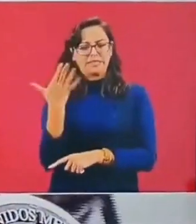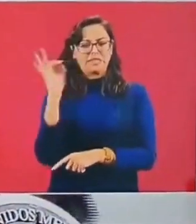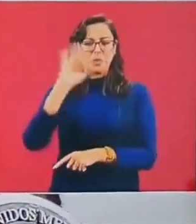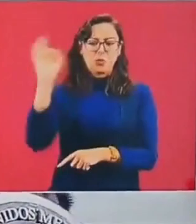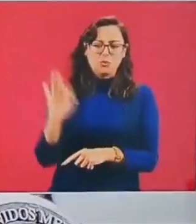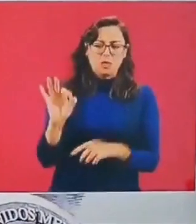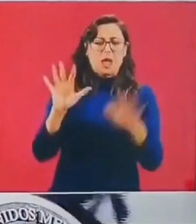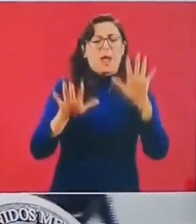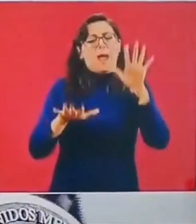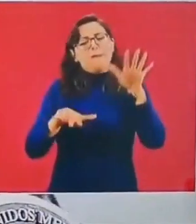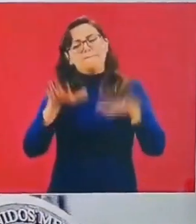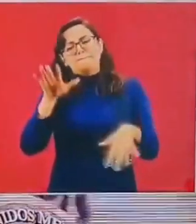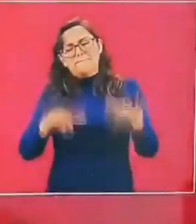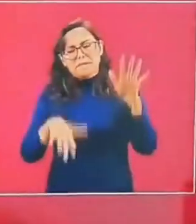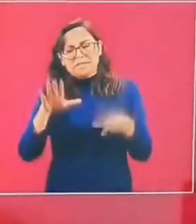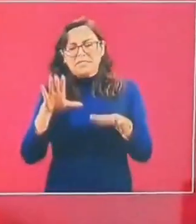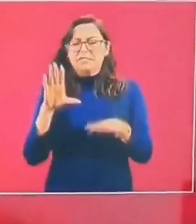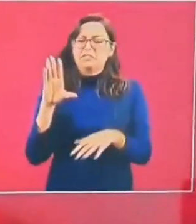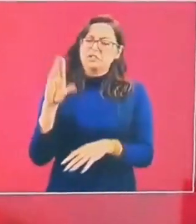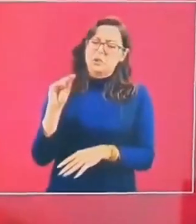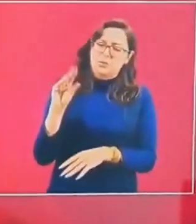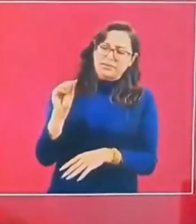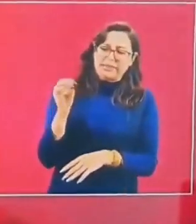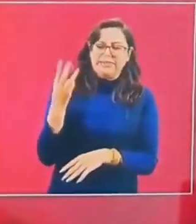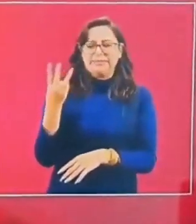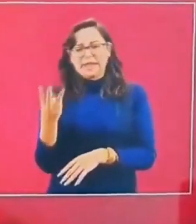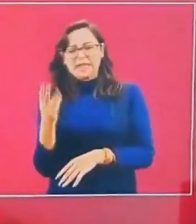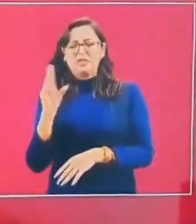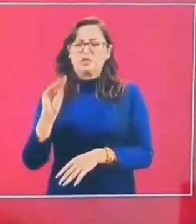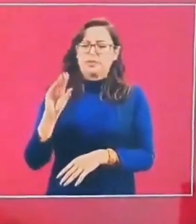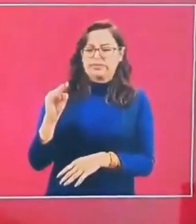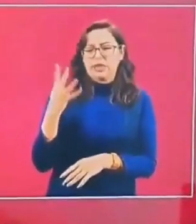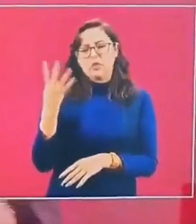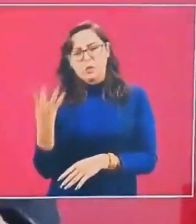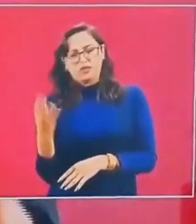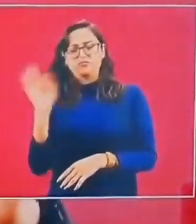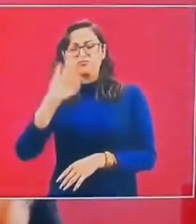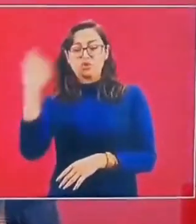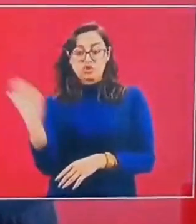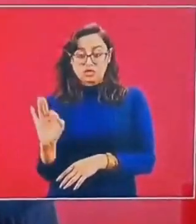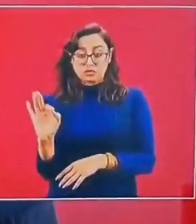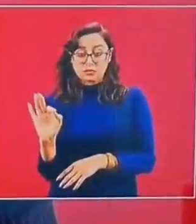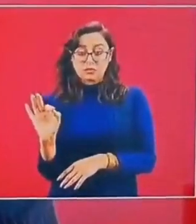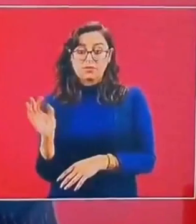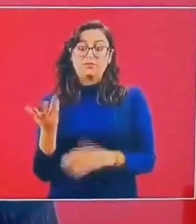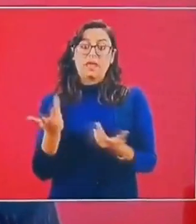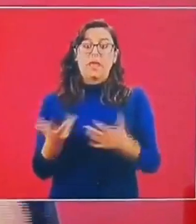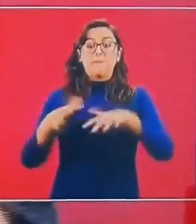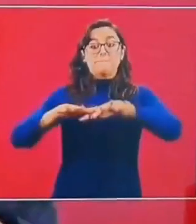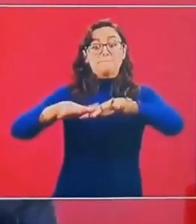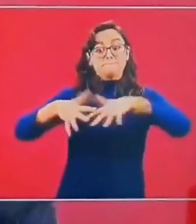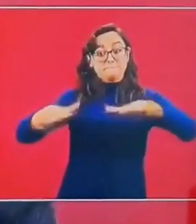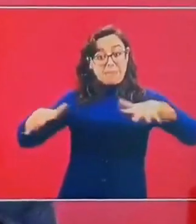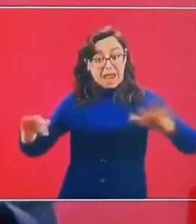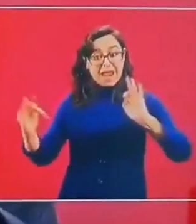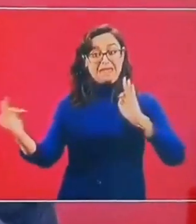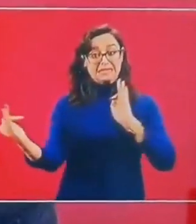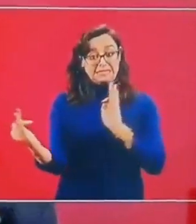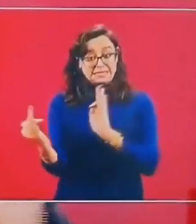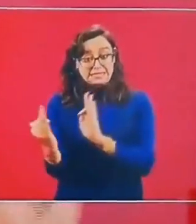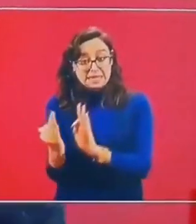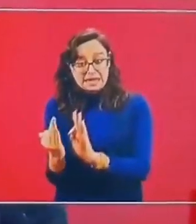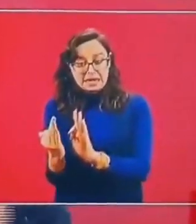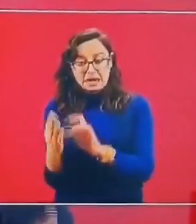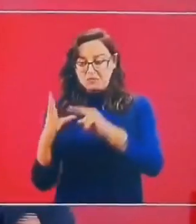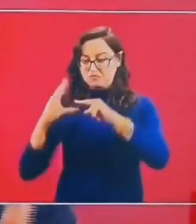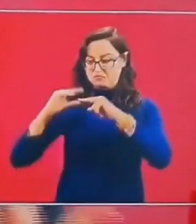algunos casos pudiera estar por arriba del 93-94%. Cuando se está al nivel del mar, es más probable estar cerca